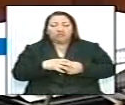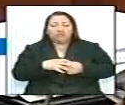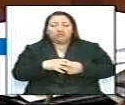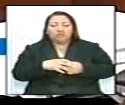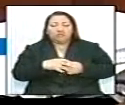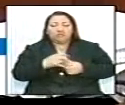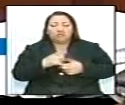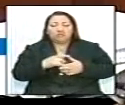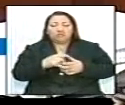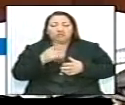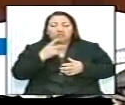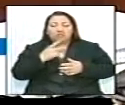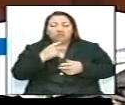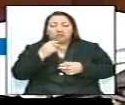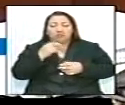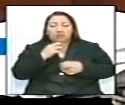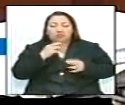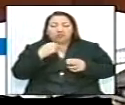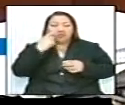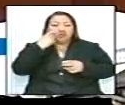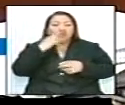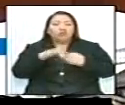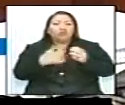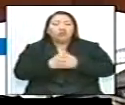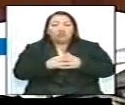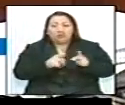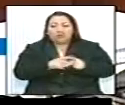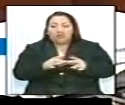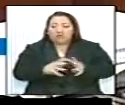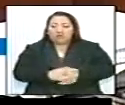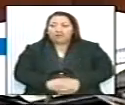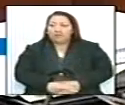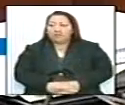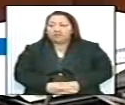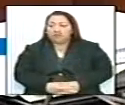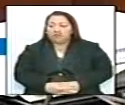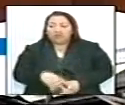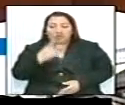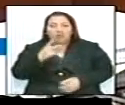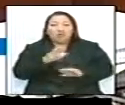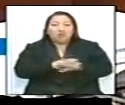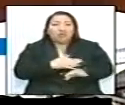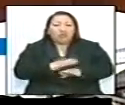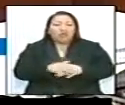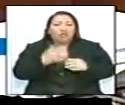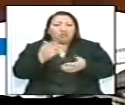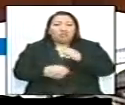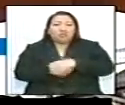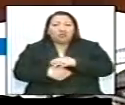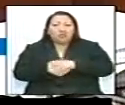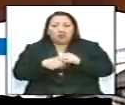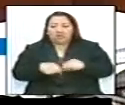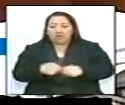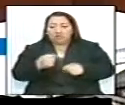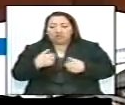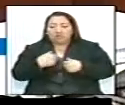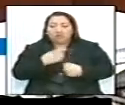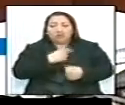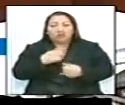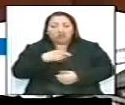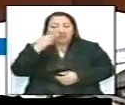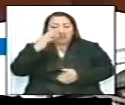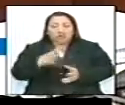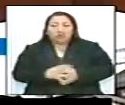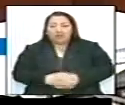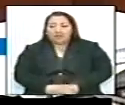Y el pueblo conoce perfectamente eso. ¿O no ha visto usted cómo blindan a todos los corruptos acá? Porque tienen poder